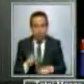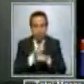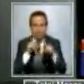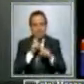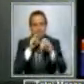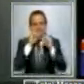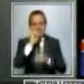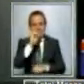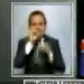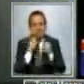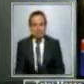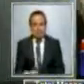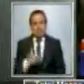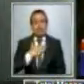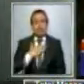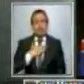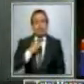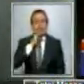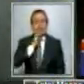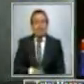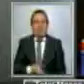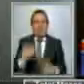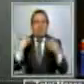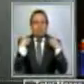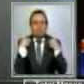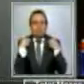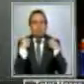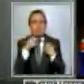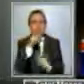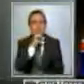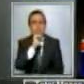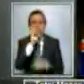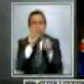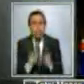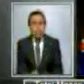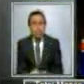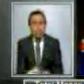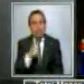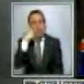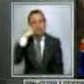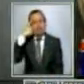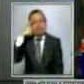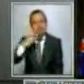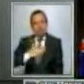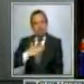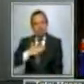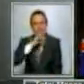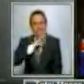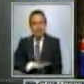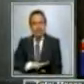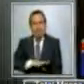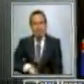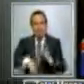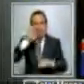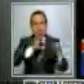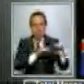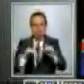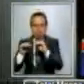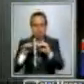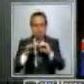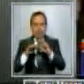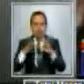puede en nuestro deber el sí se puede en nuestro sueño de un chile más justo más